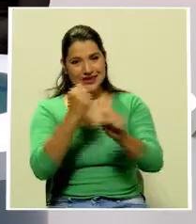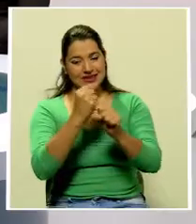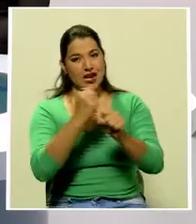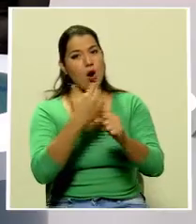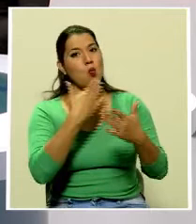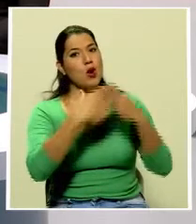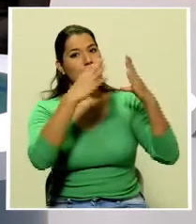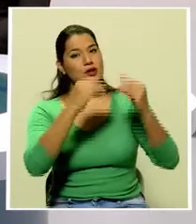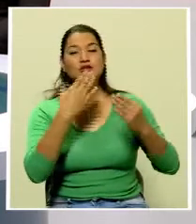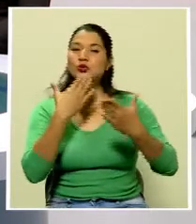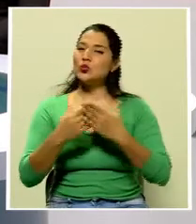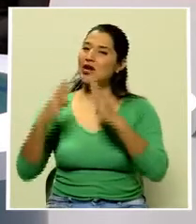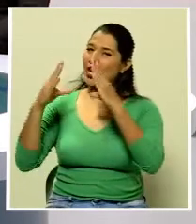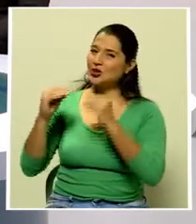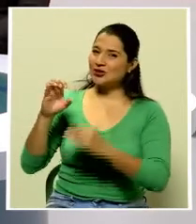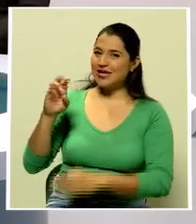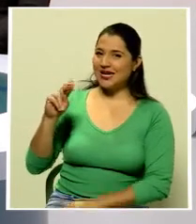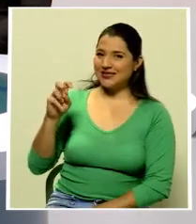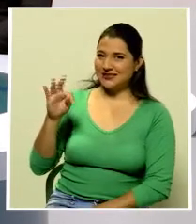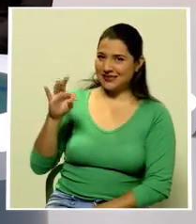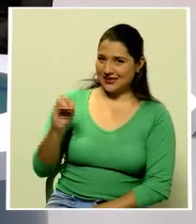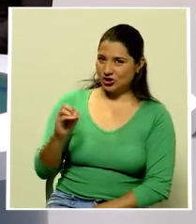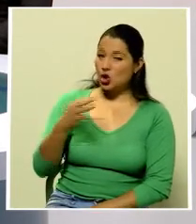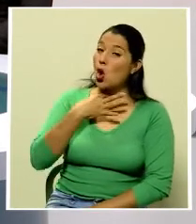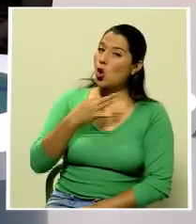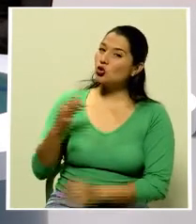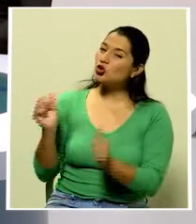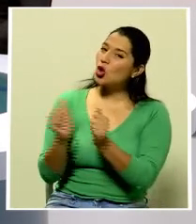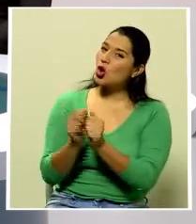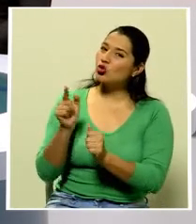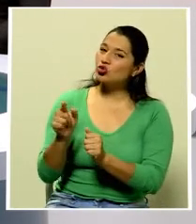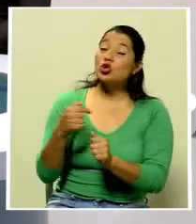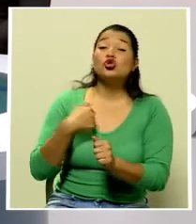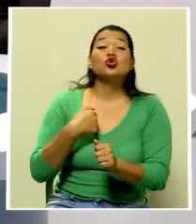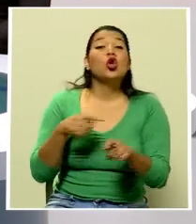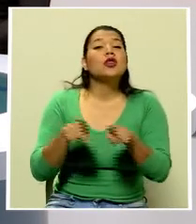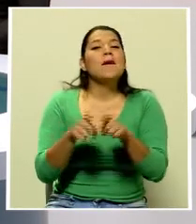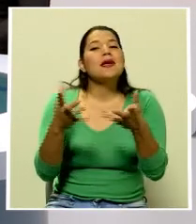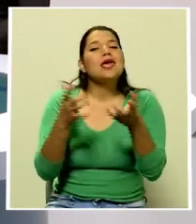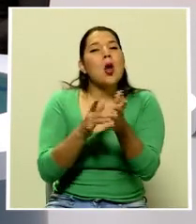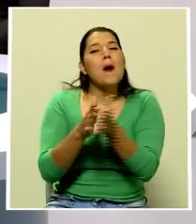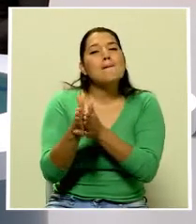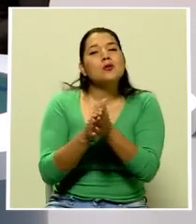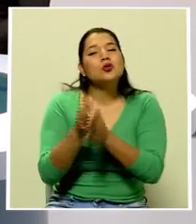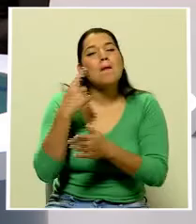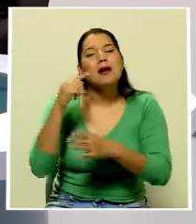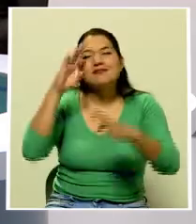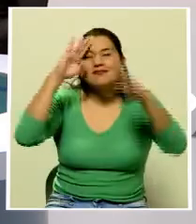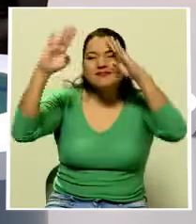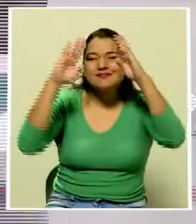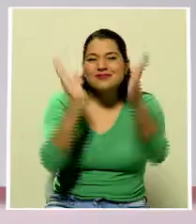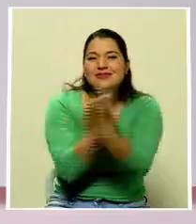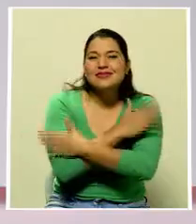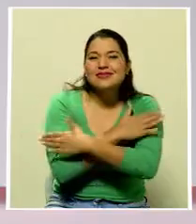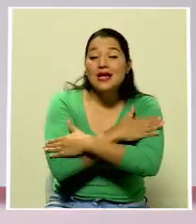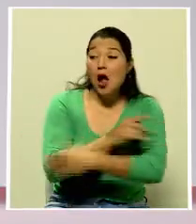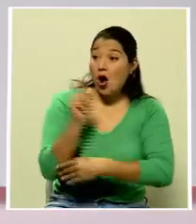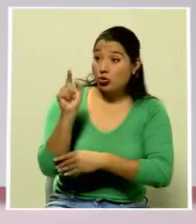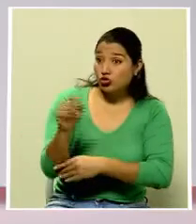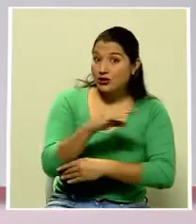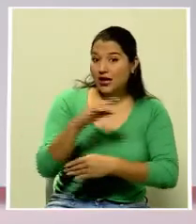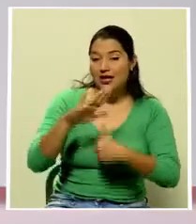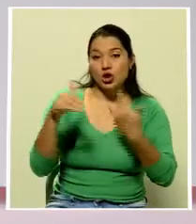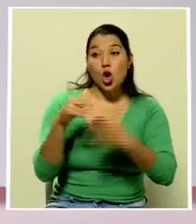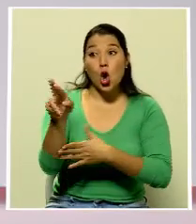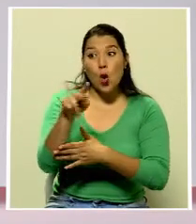Buenas noches, don Ernesto, un gusto estar con usted y aprovecho la ocasión también para enviar un caluroso saludo a usted, a todos los compañeros de la redacción